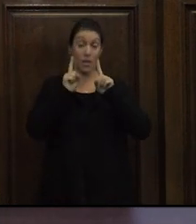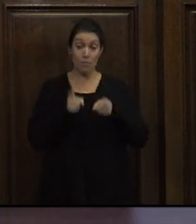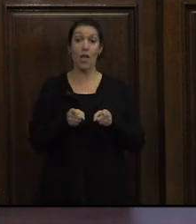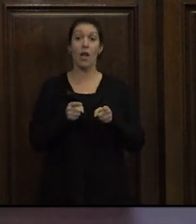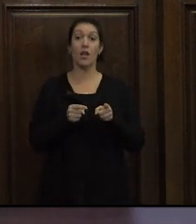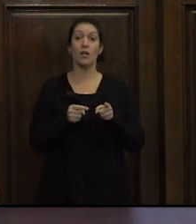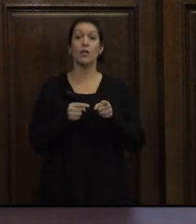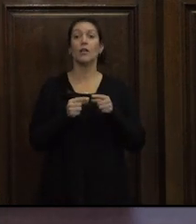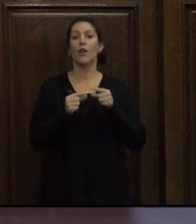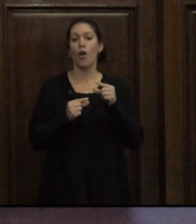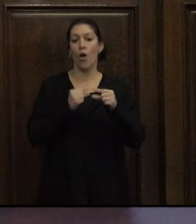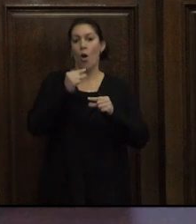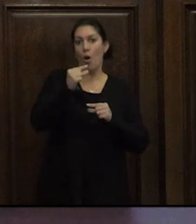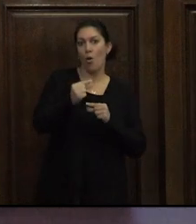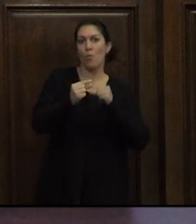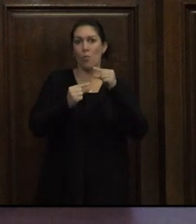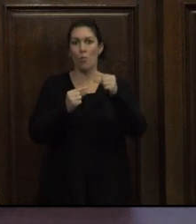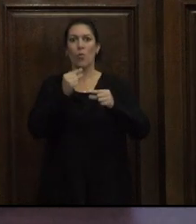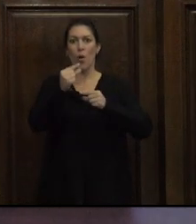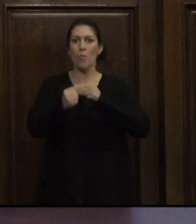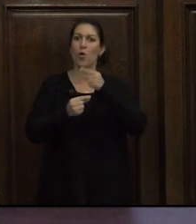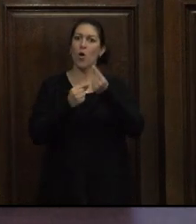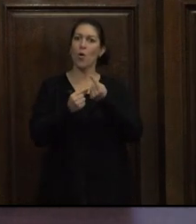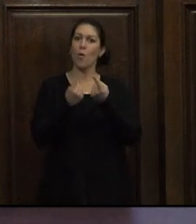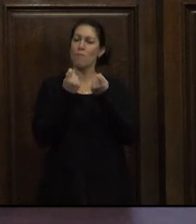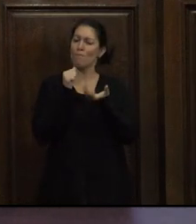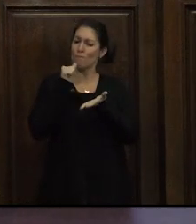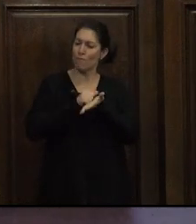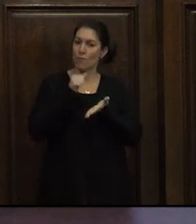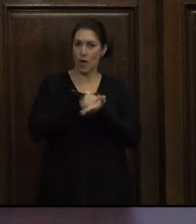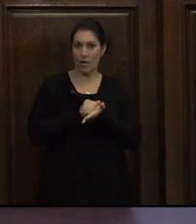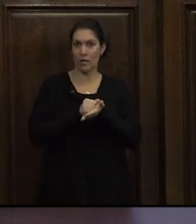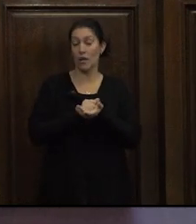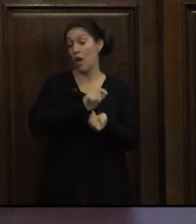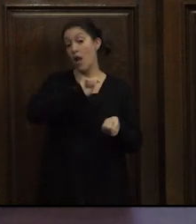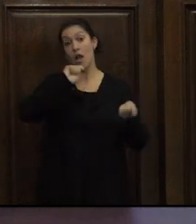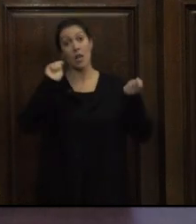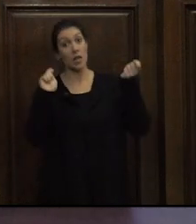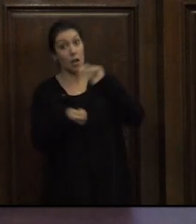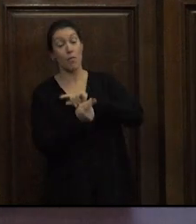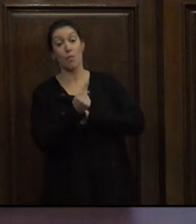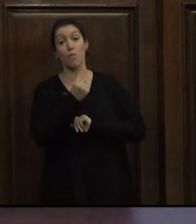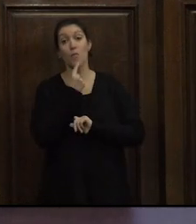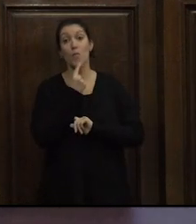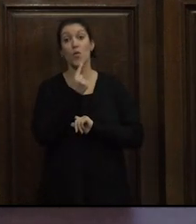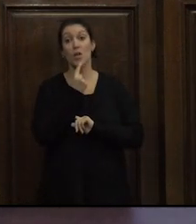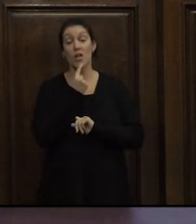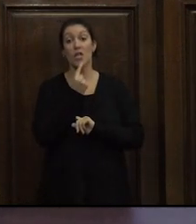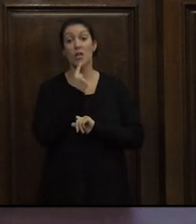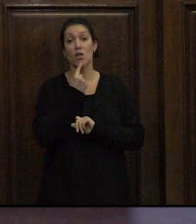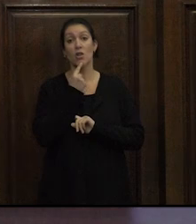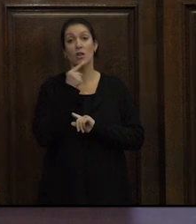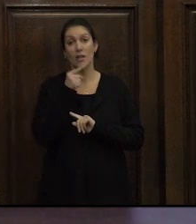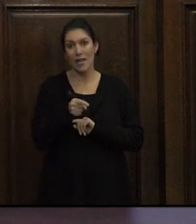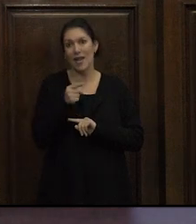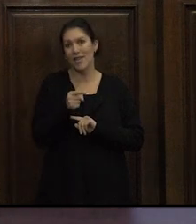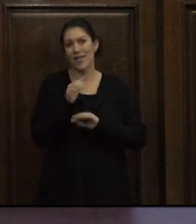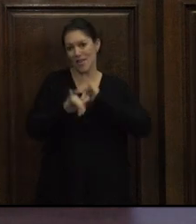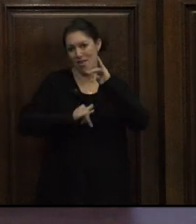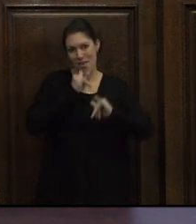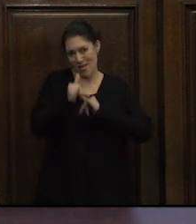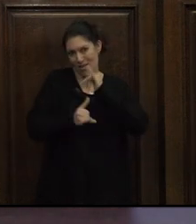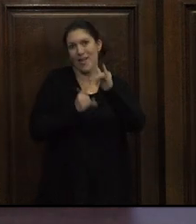fueron consolidando en las últimas décadas. Entonces, cambios económicos, cambios políticos, de los cuales este